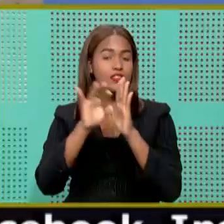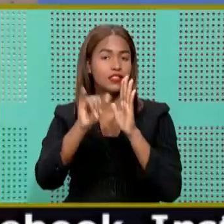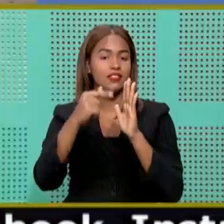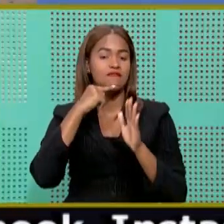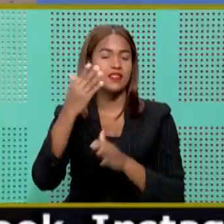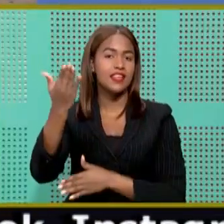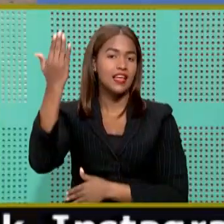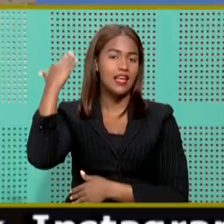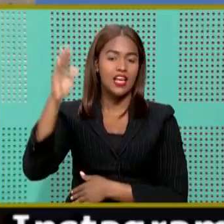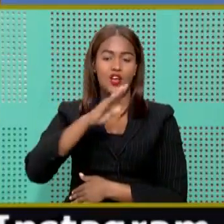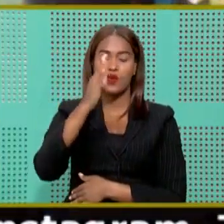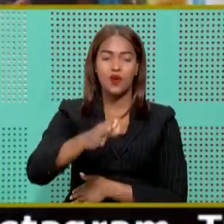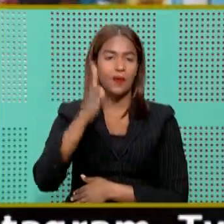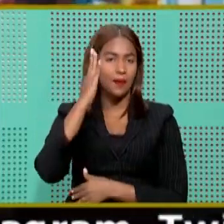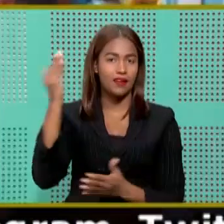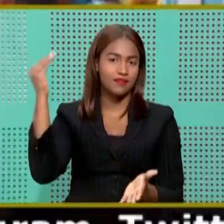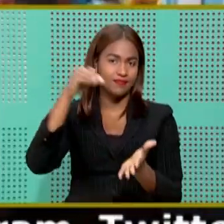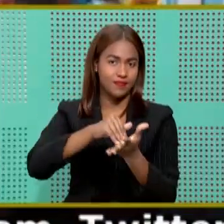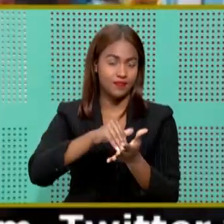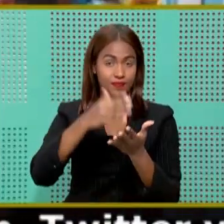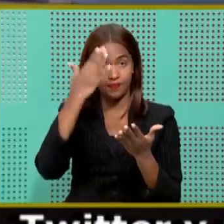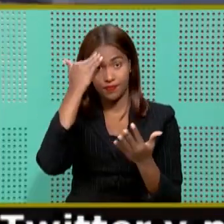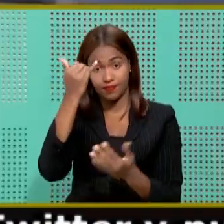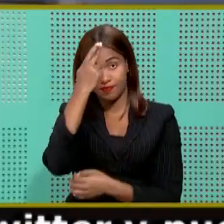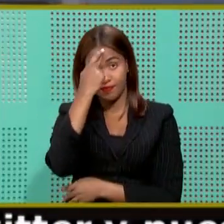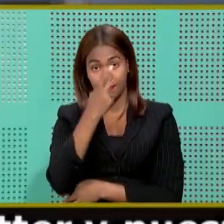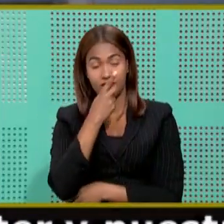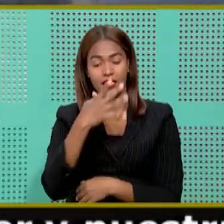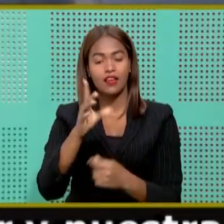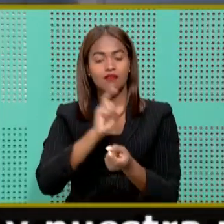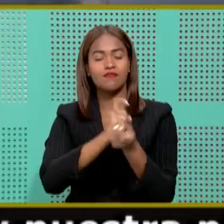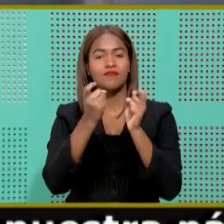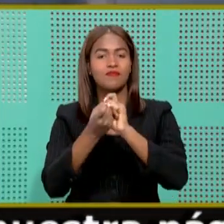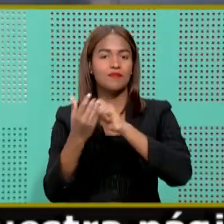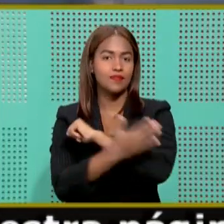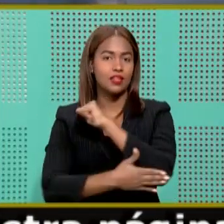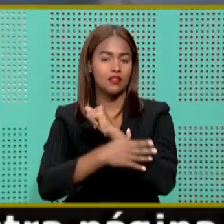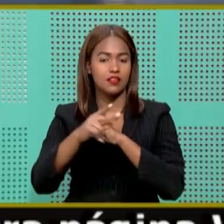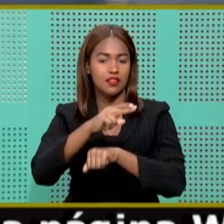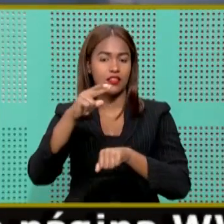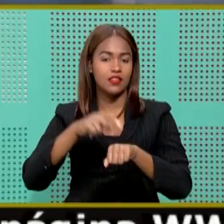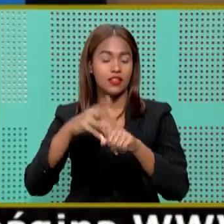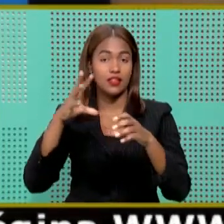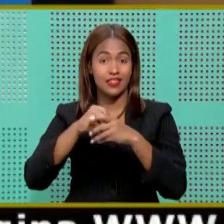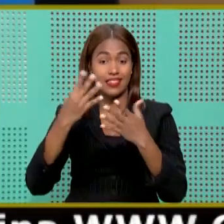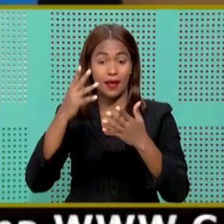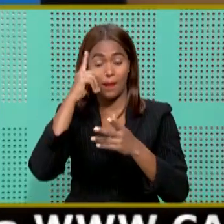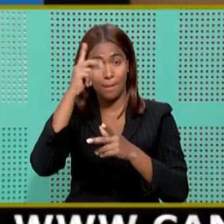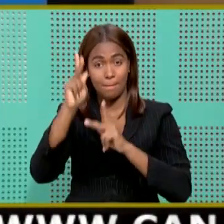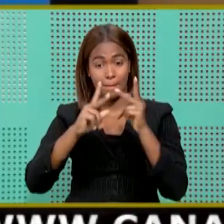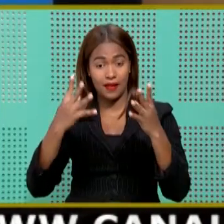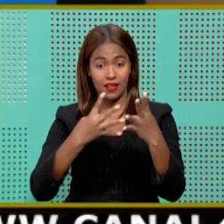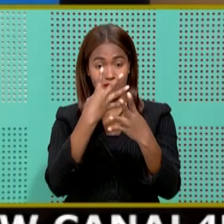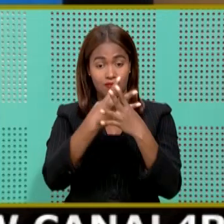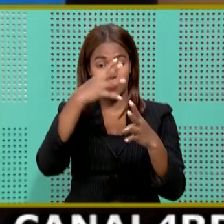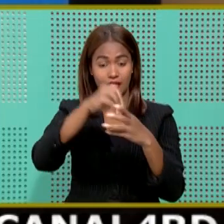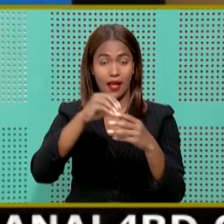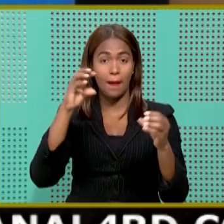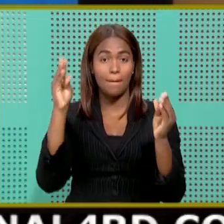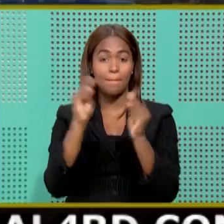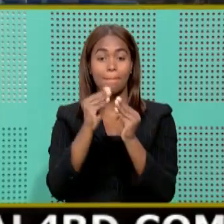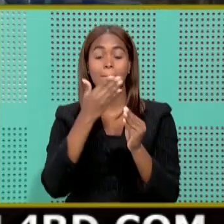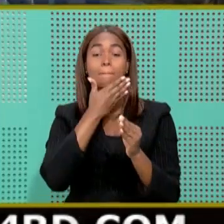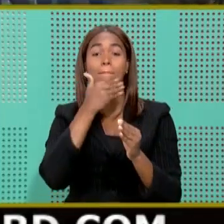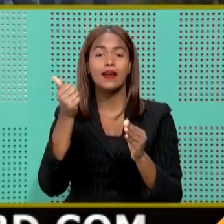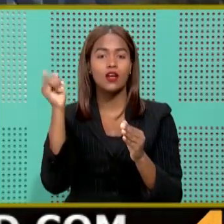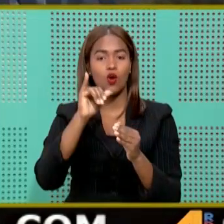que nunca deberá volver, pues la República Dominicana se convierte en el país de la región con el sistema penitenciario más completo y moderno